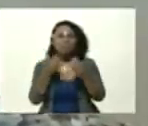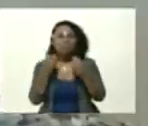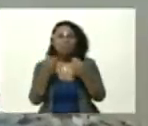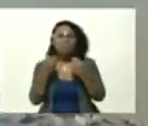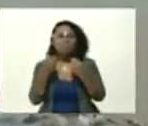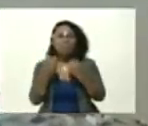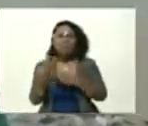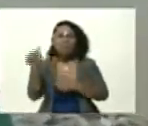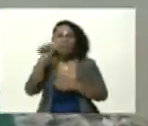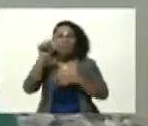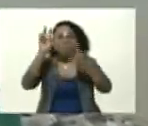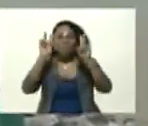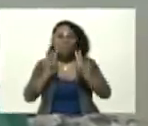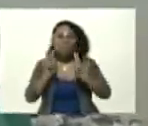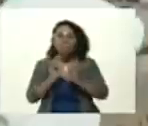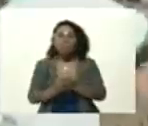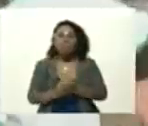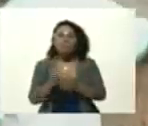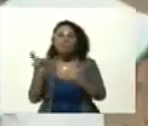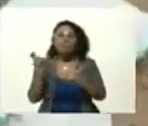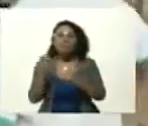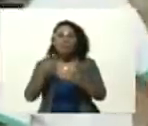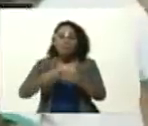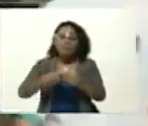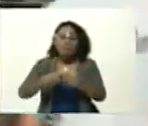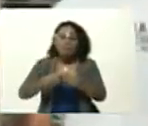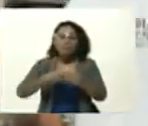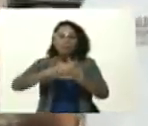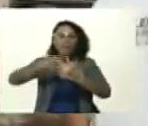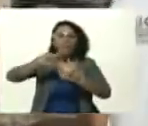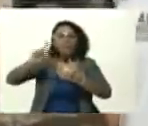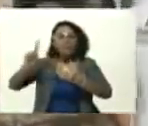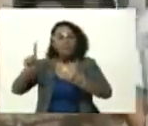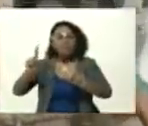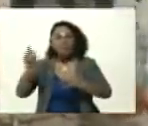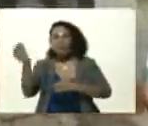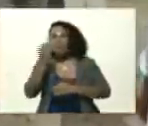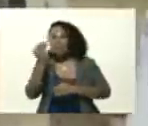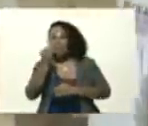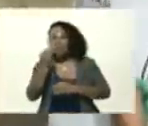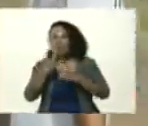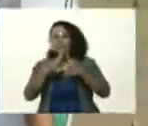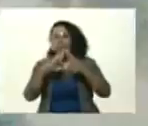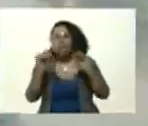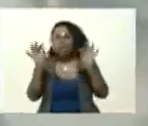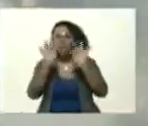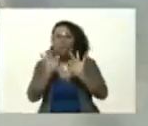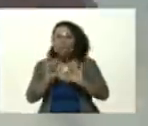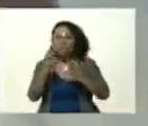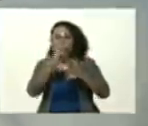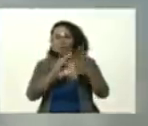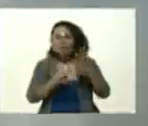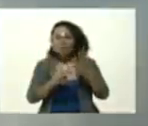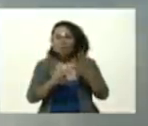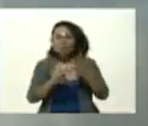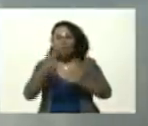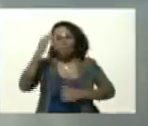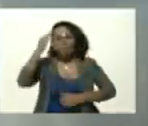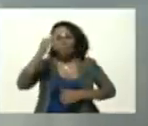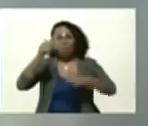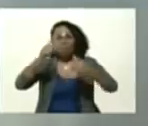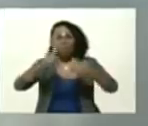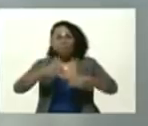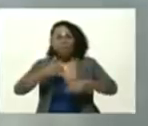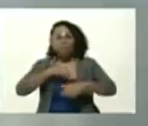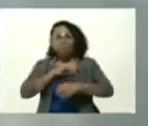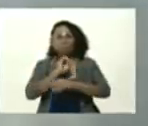que es el agua potable, gas, electricidad, alimentos y todo tipo de enseres. Mi comandante en jefe, desde aquí le